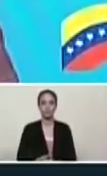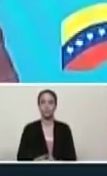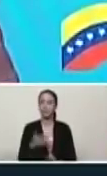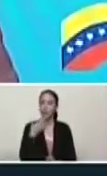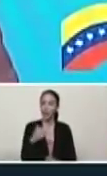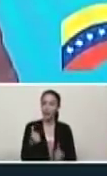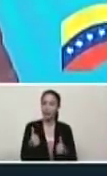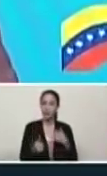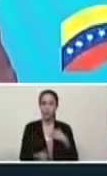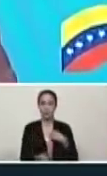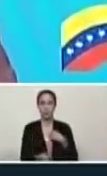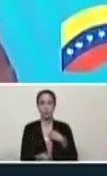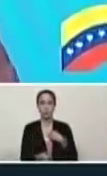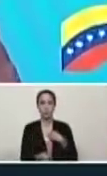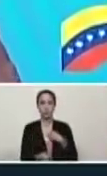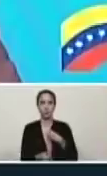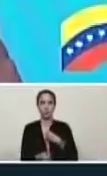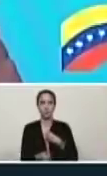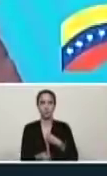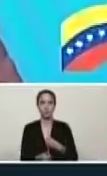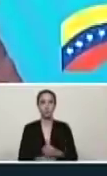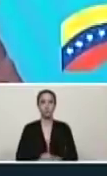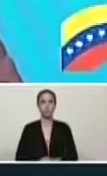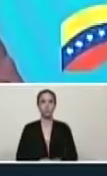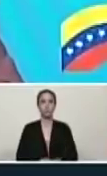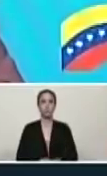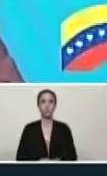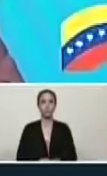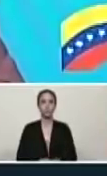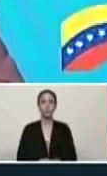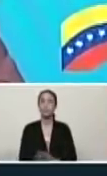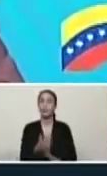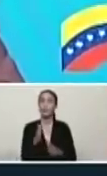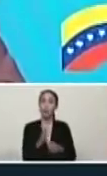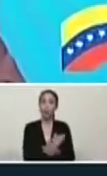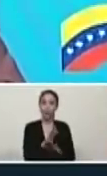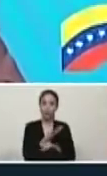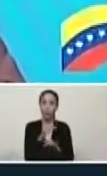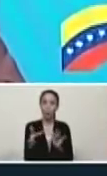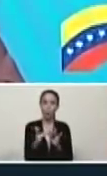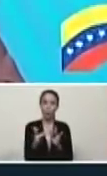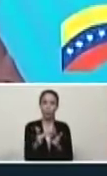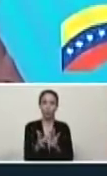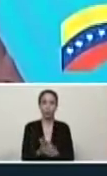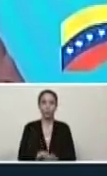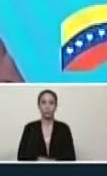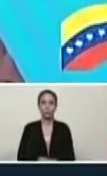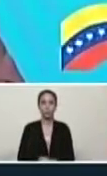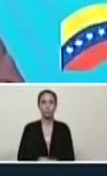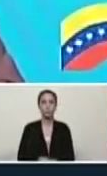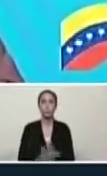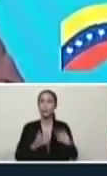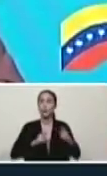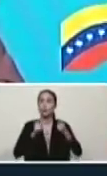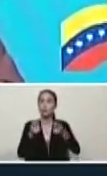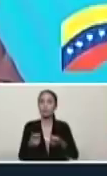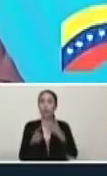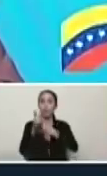Gracias. Yo quería, antes de hacer el pase de la entrega de la